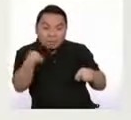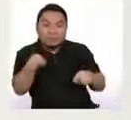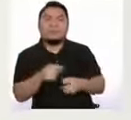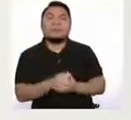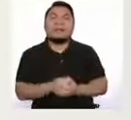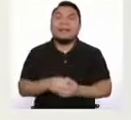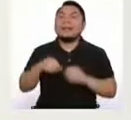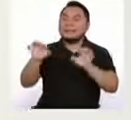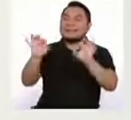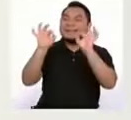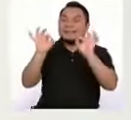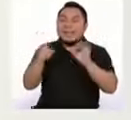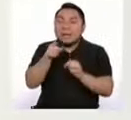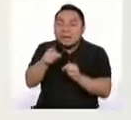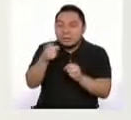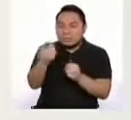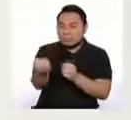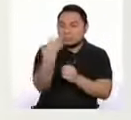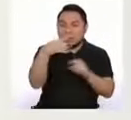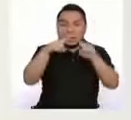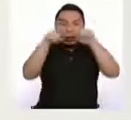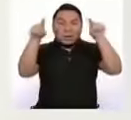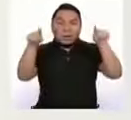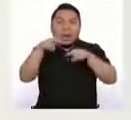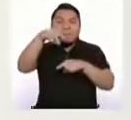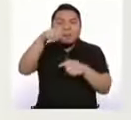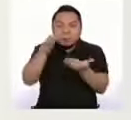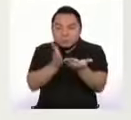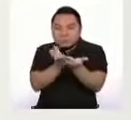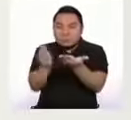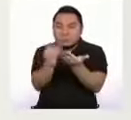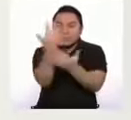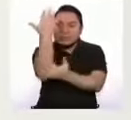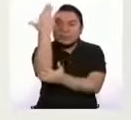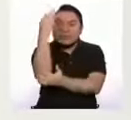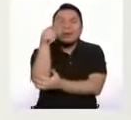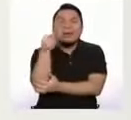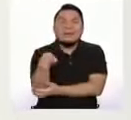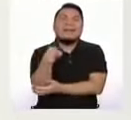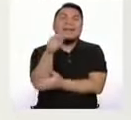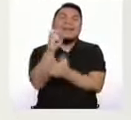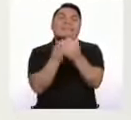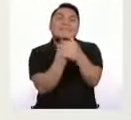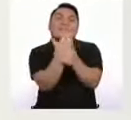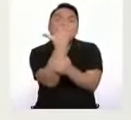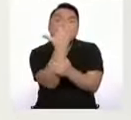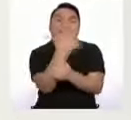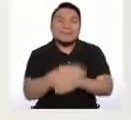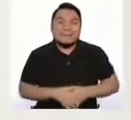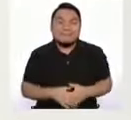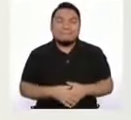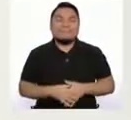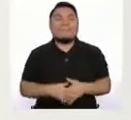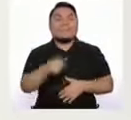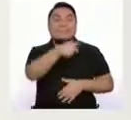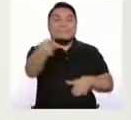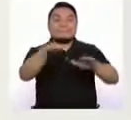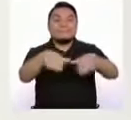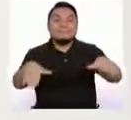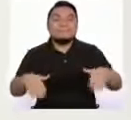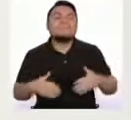¡Excelente! Las pistas que nos da el mapa. En este caso, eran las dos flores. Niños y niñas,